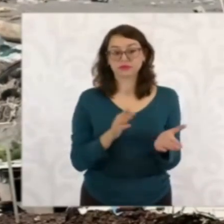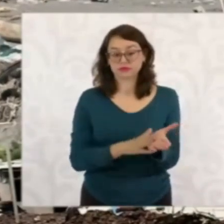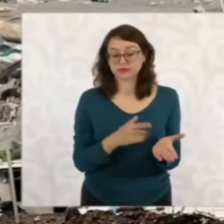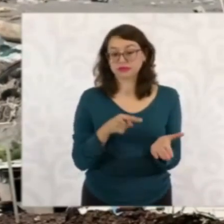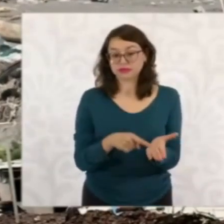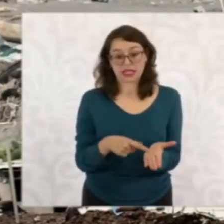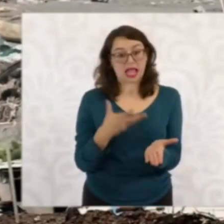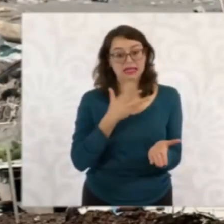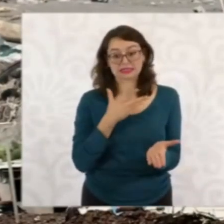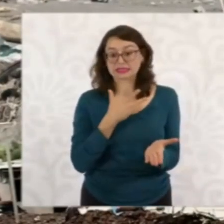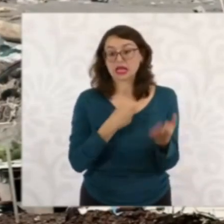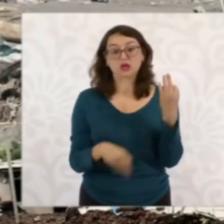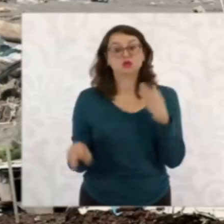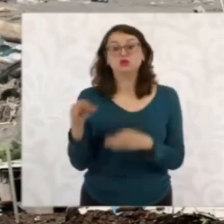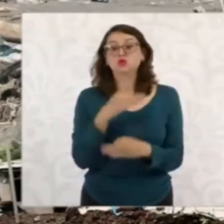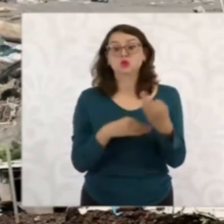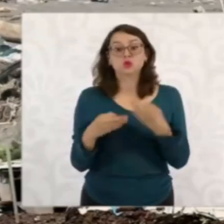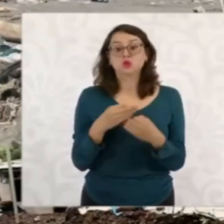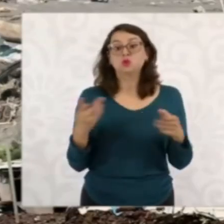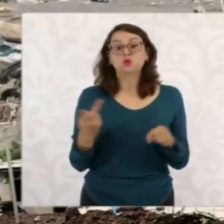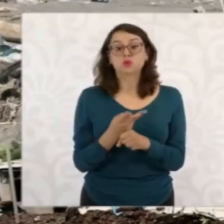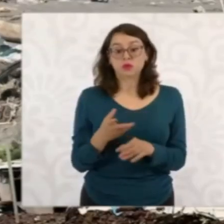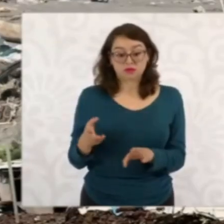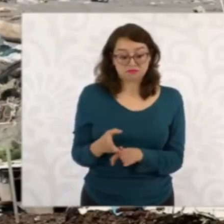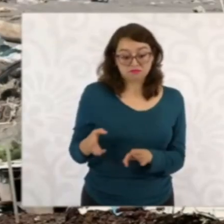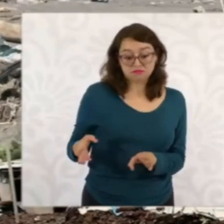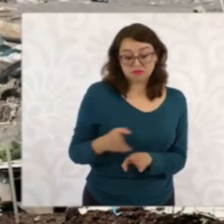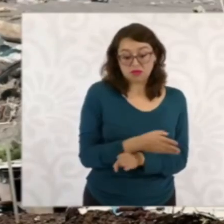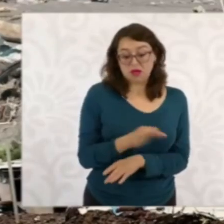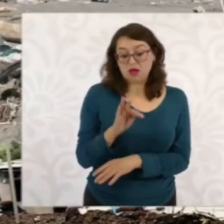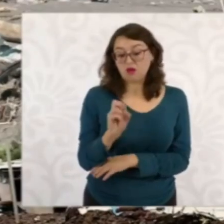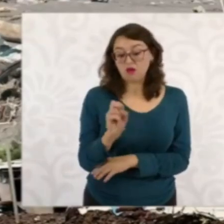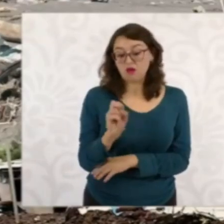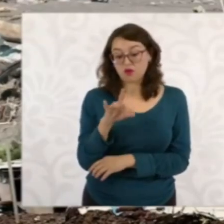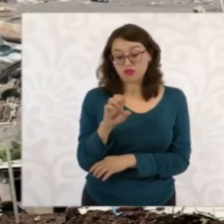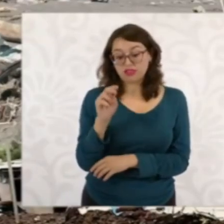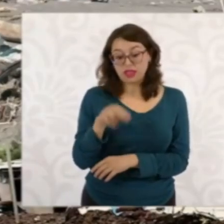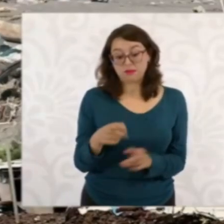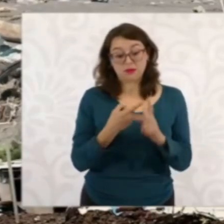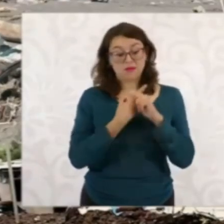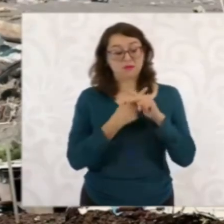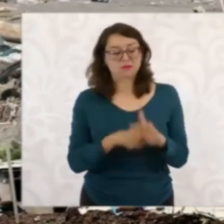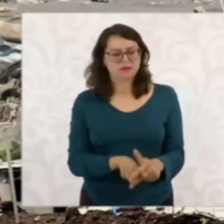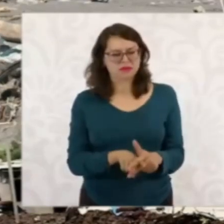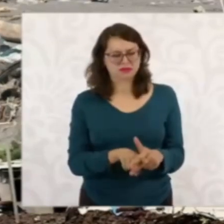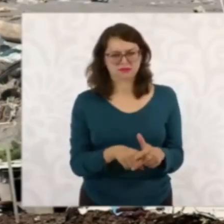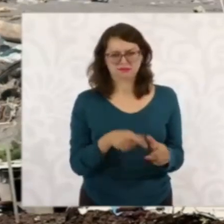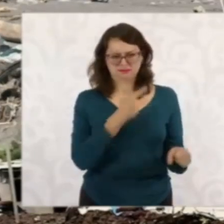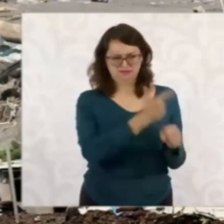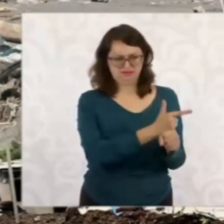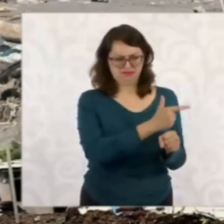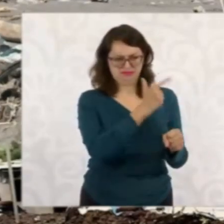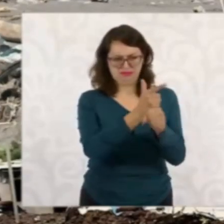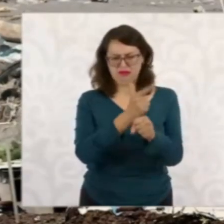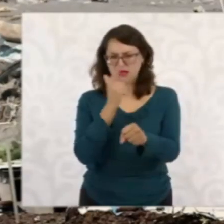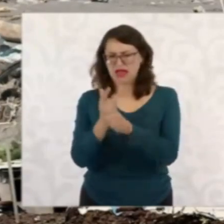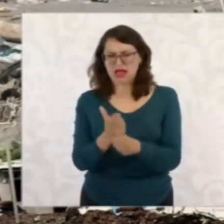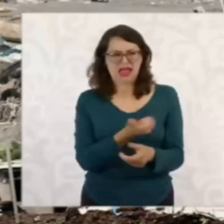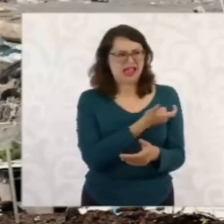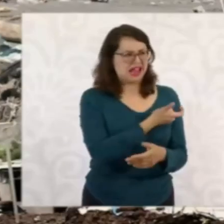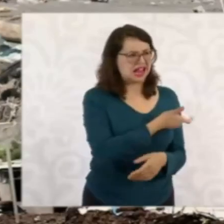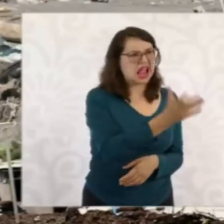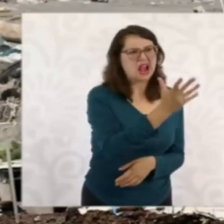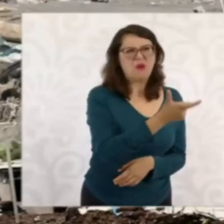las cuentas públicas es que en esa época y a partir de que empieza el Fonden, el fideicomiso, se empiezan a observar sobreprecios de hasta